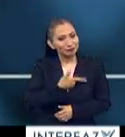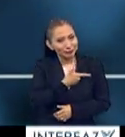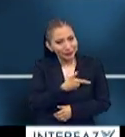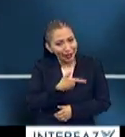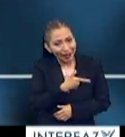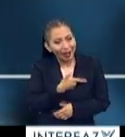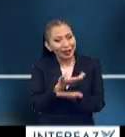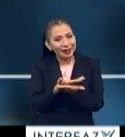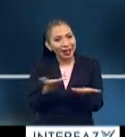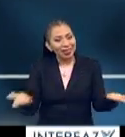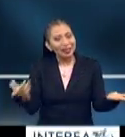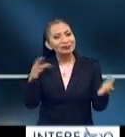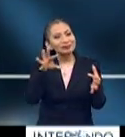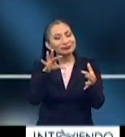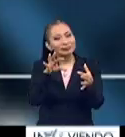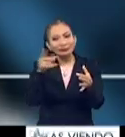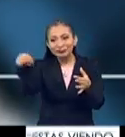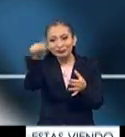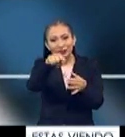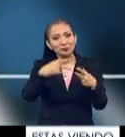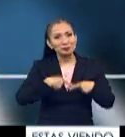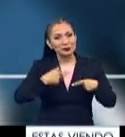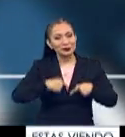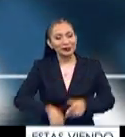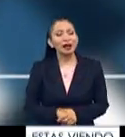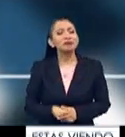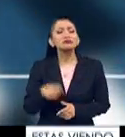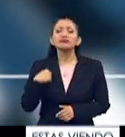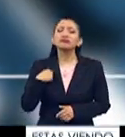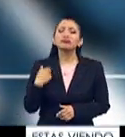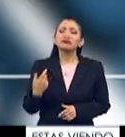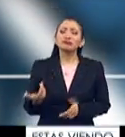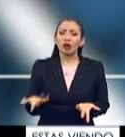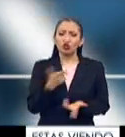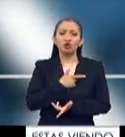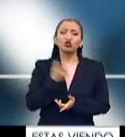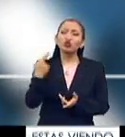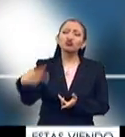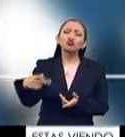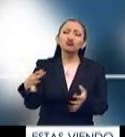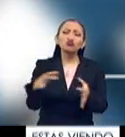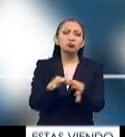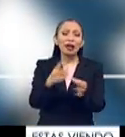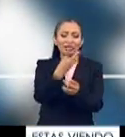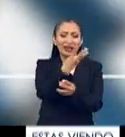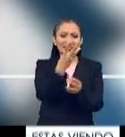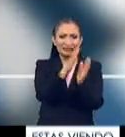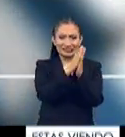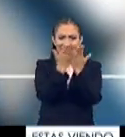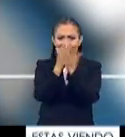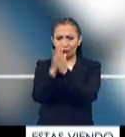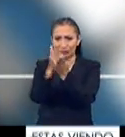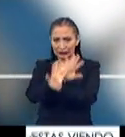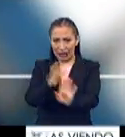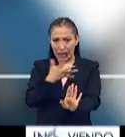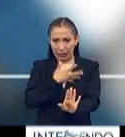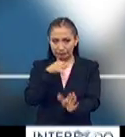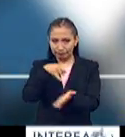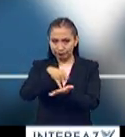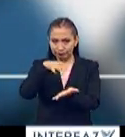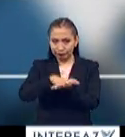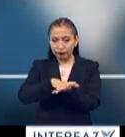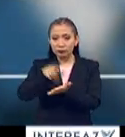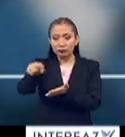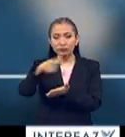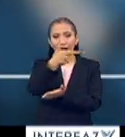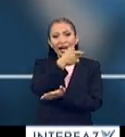estar contigo y con tu auditorio. Nos gustaría que nos platicara más sobre estos 3 libros que tienen ya editados. Se